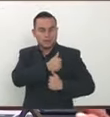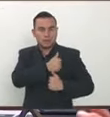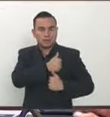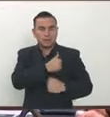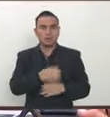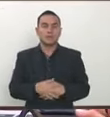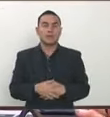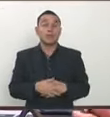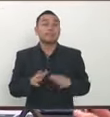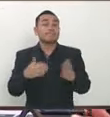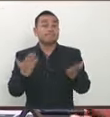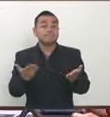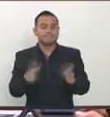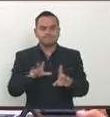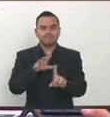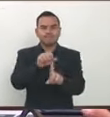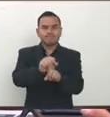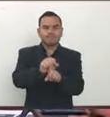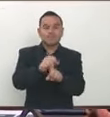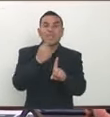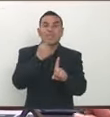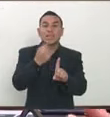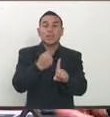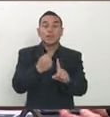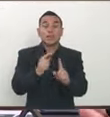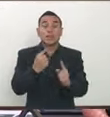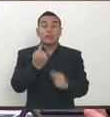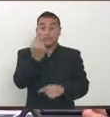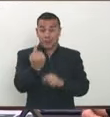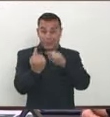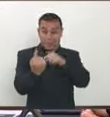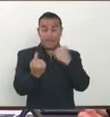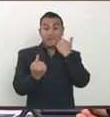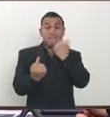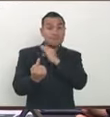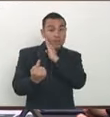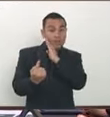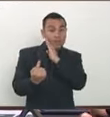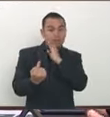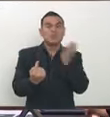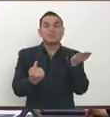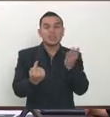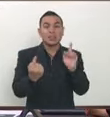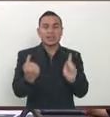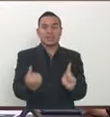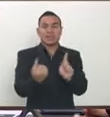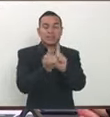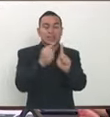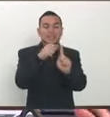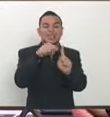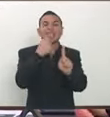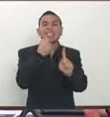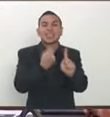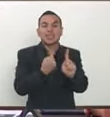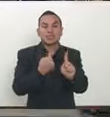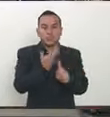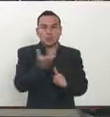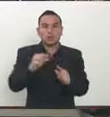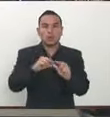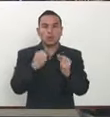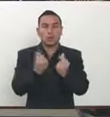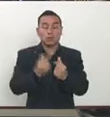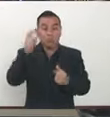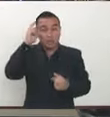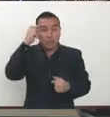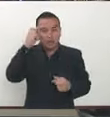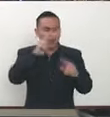Armada, para identificar los nexos epidemiológicos y llevarlos a que sean chequeados. Estas personas van a recibir